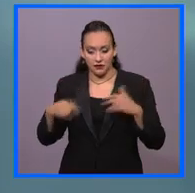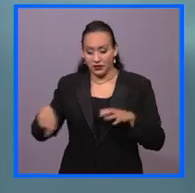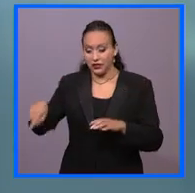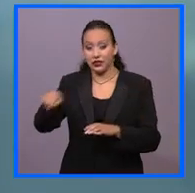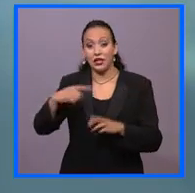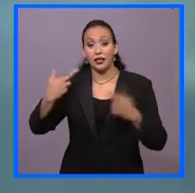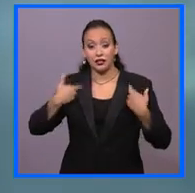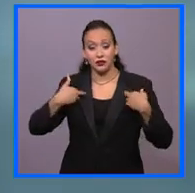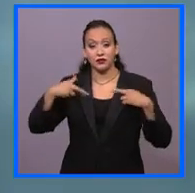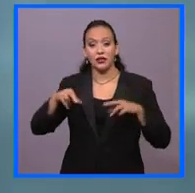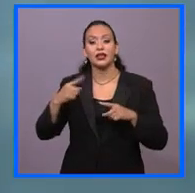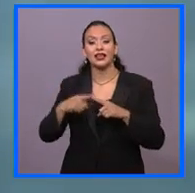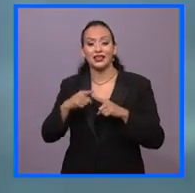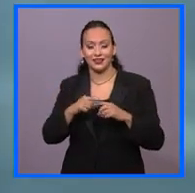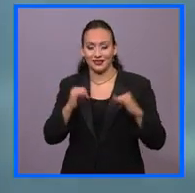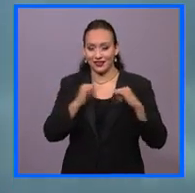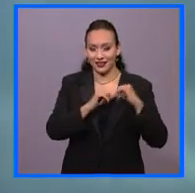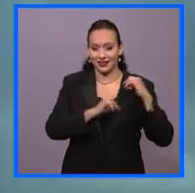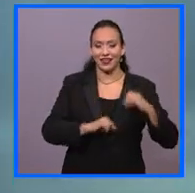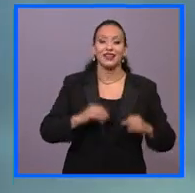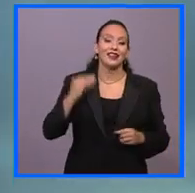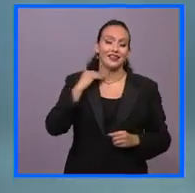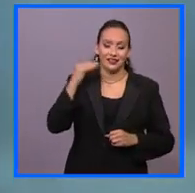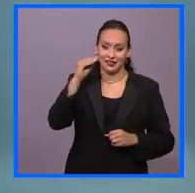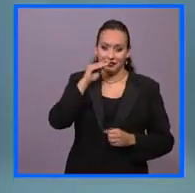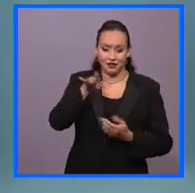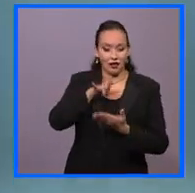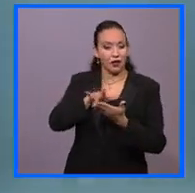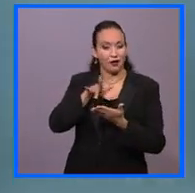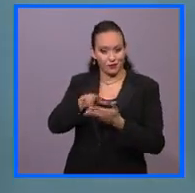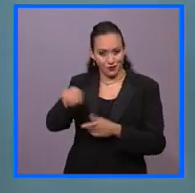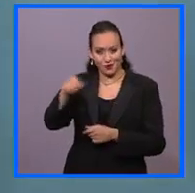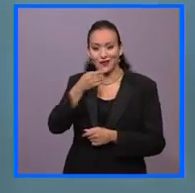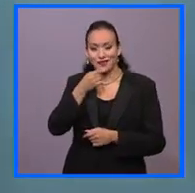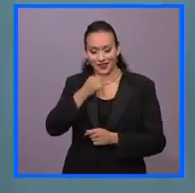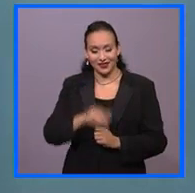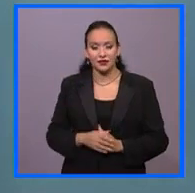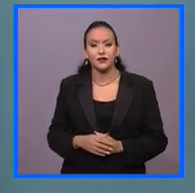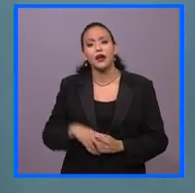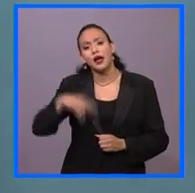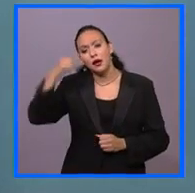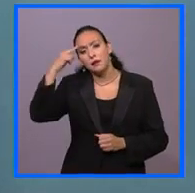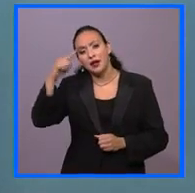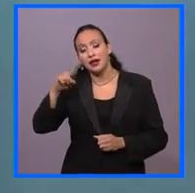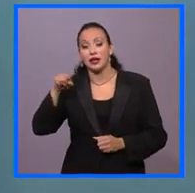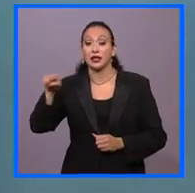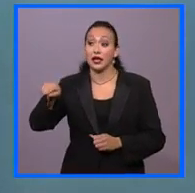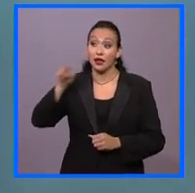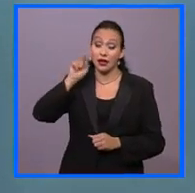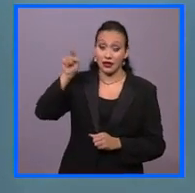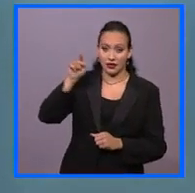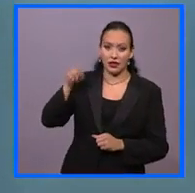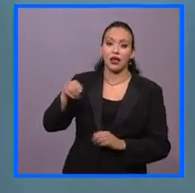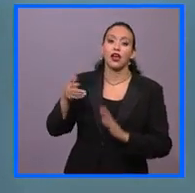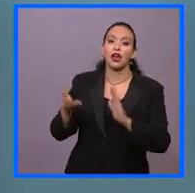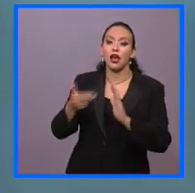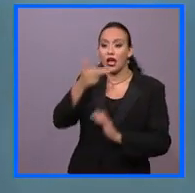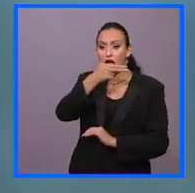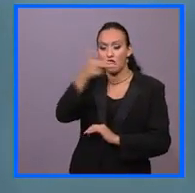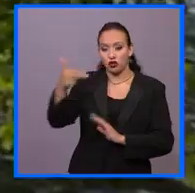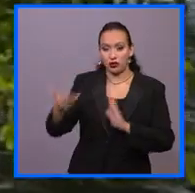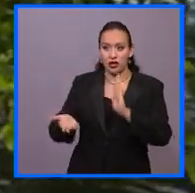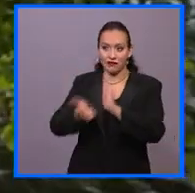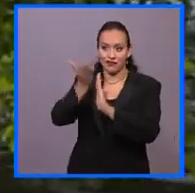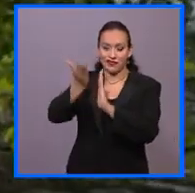son representados por el Instituto Federal de la Defensoría Pública, para detener temporalmente la construcción de un hotel de la